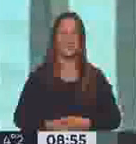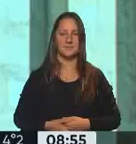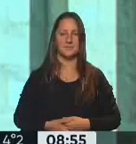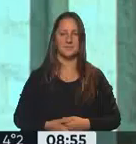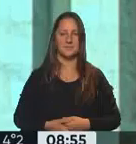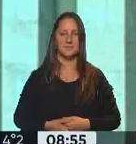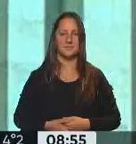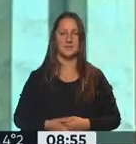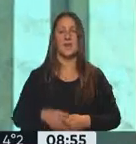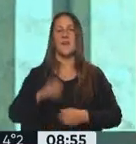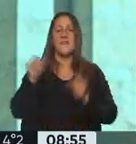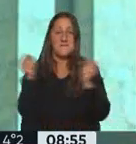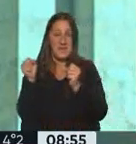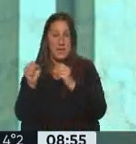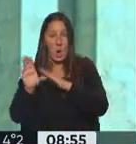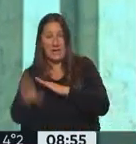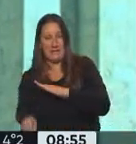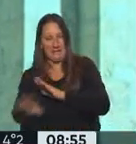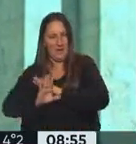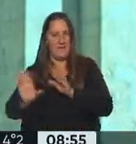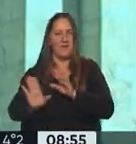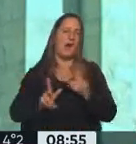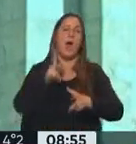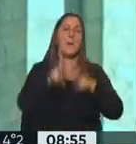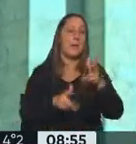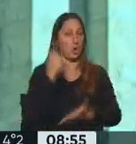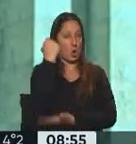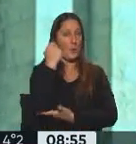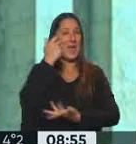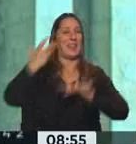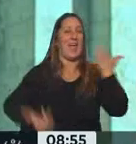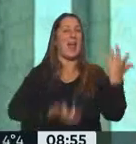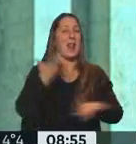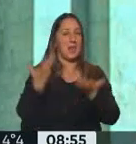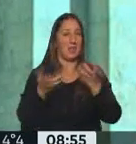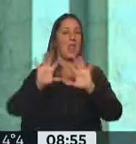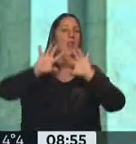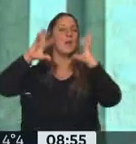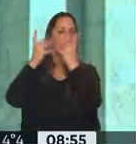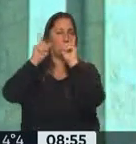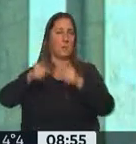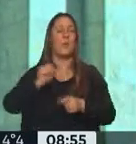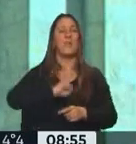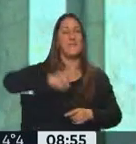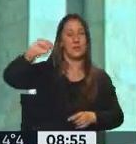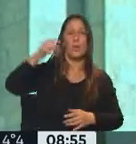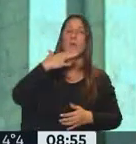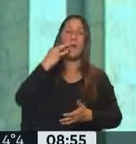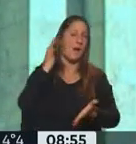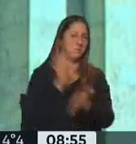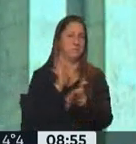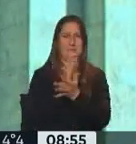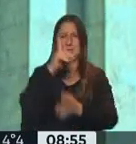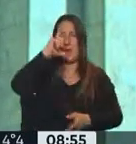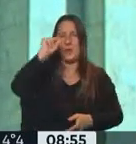y dejamos el frío de la antártida para ocuparnos de la economía caliente en la argentina y en el mundo porque la inflación es un verdadero dolor de cabeza con el último